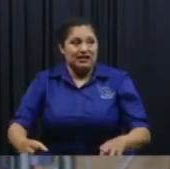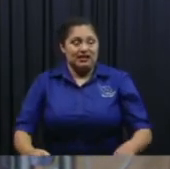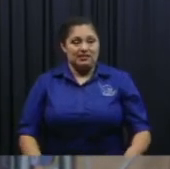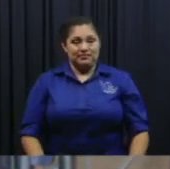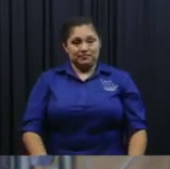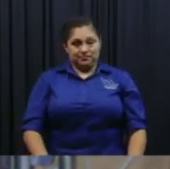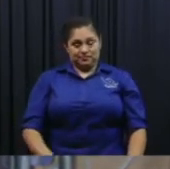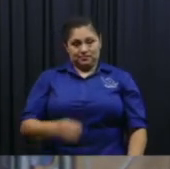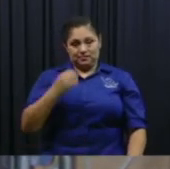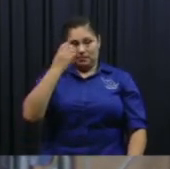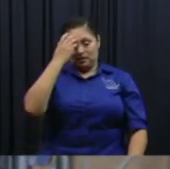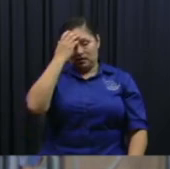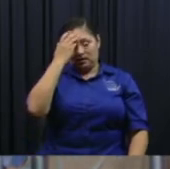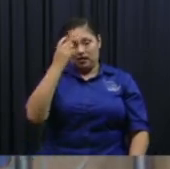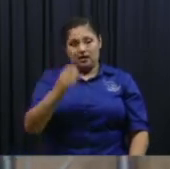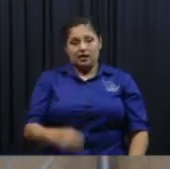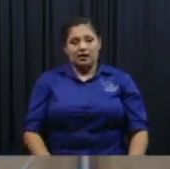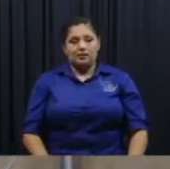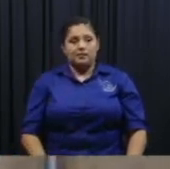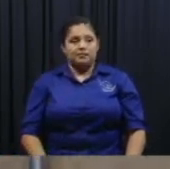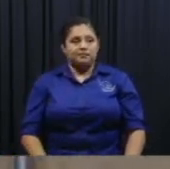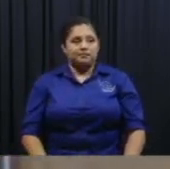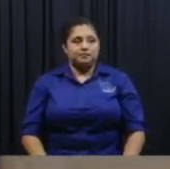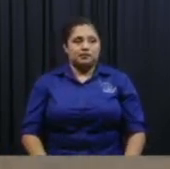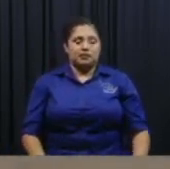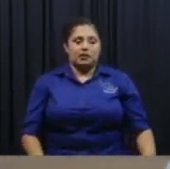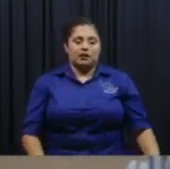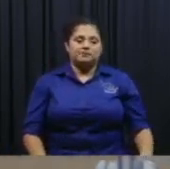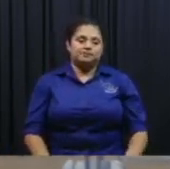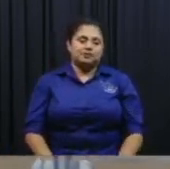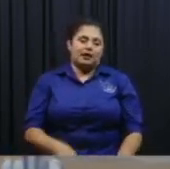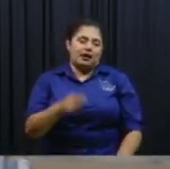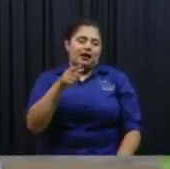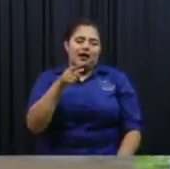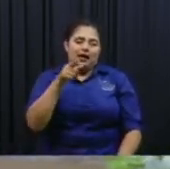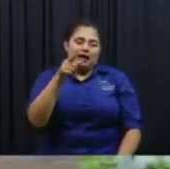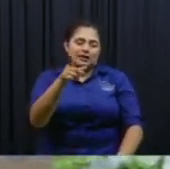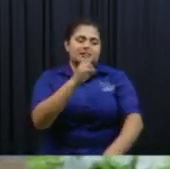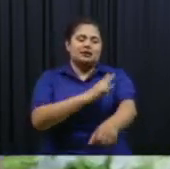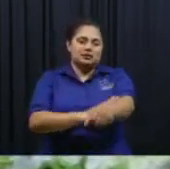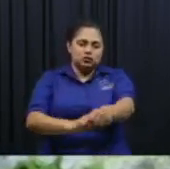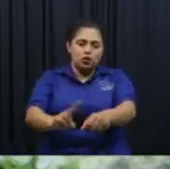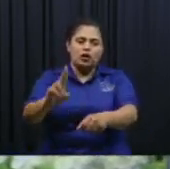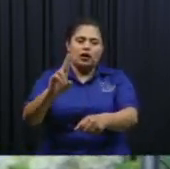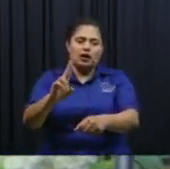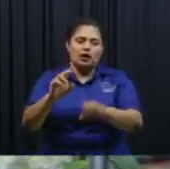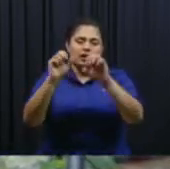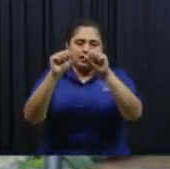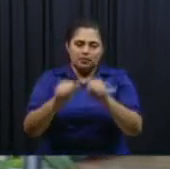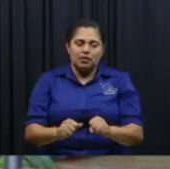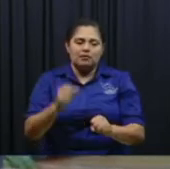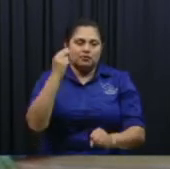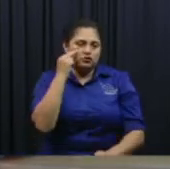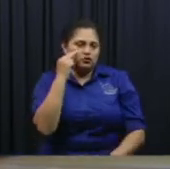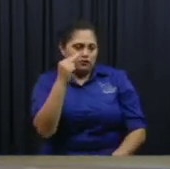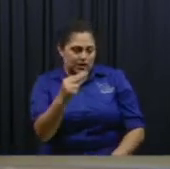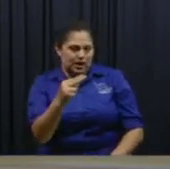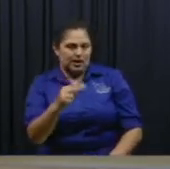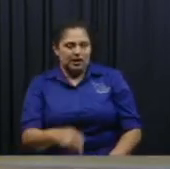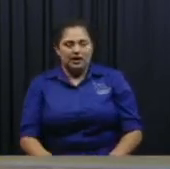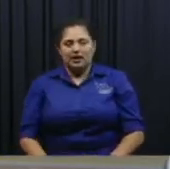Todavía tenía para seguirle dando o sea es prototipo una figura una semblanza de nuestro señor verdad